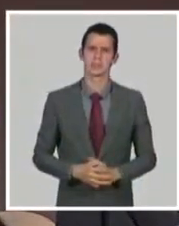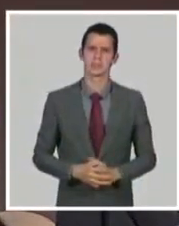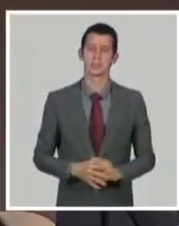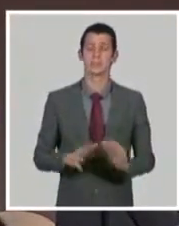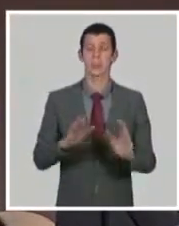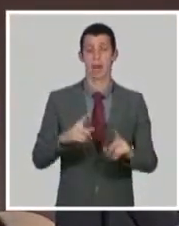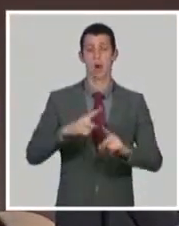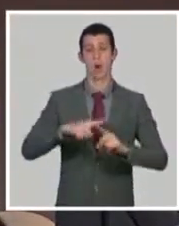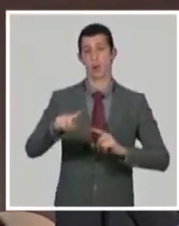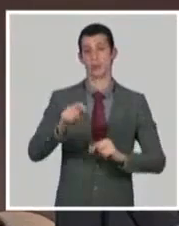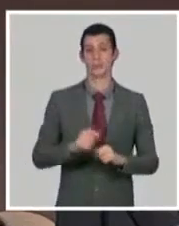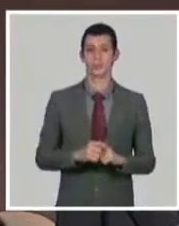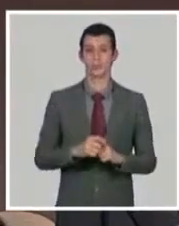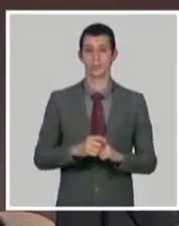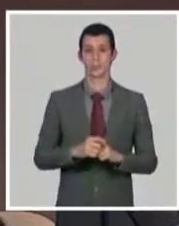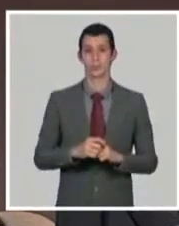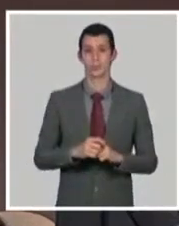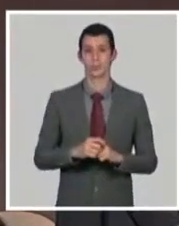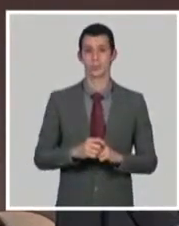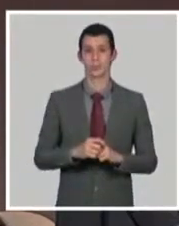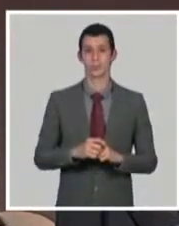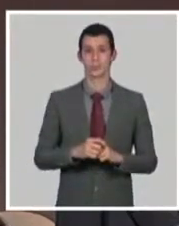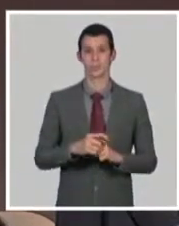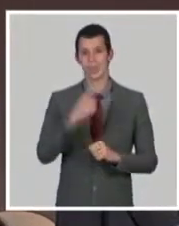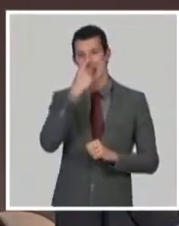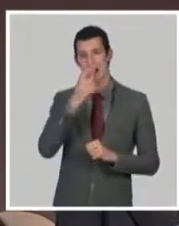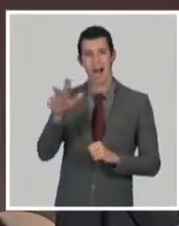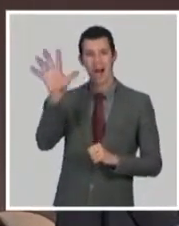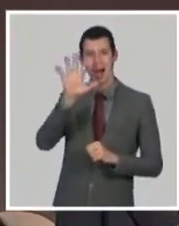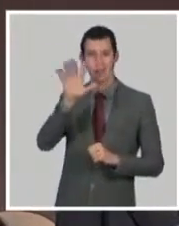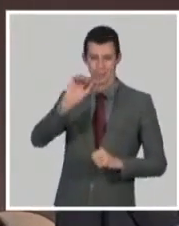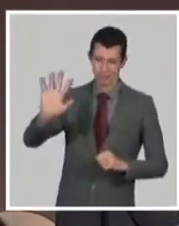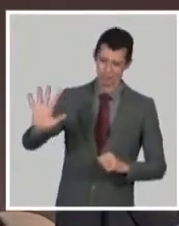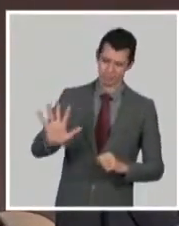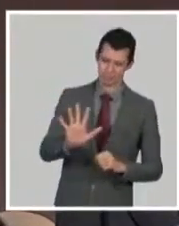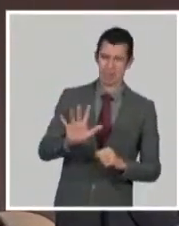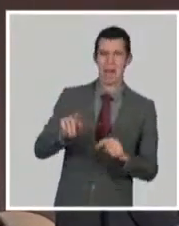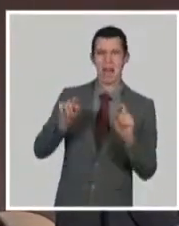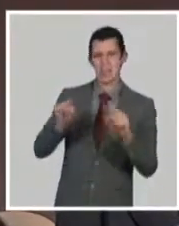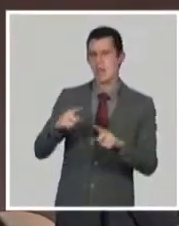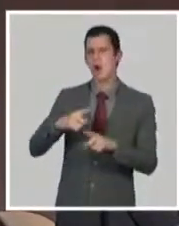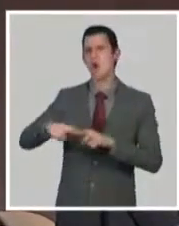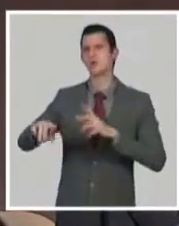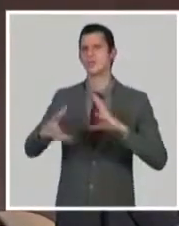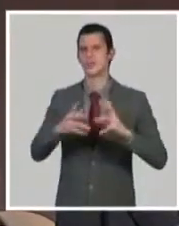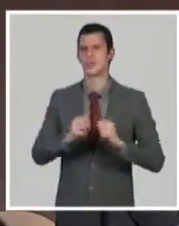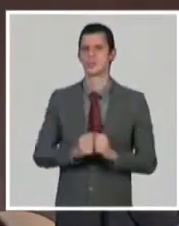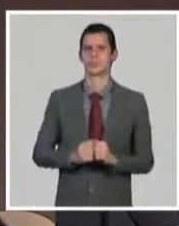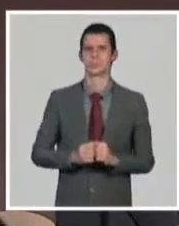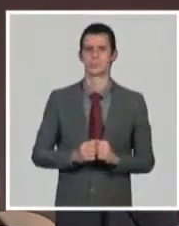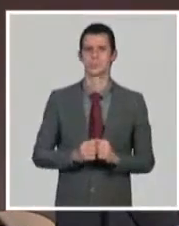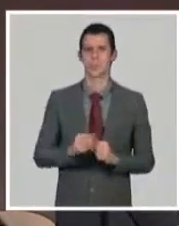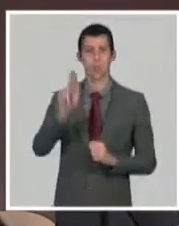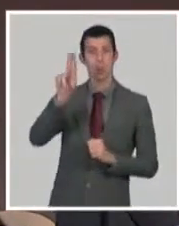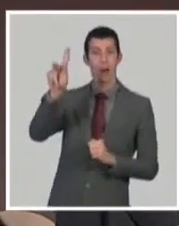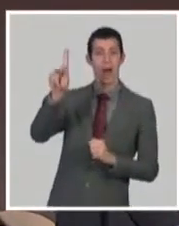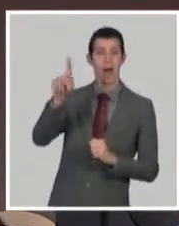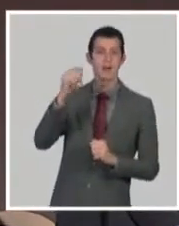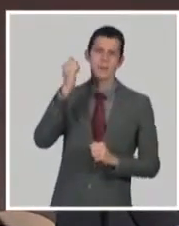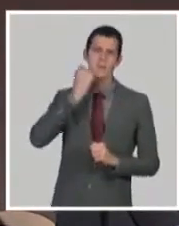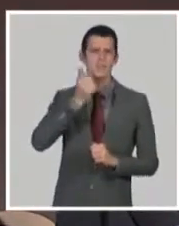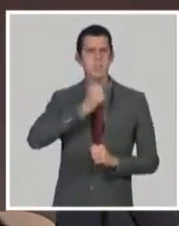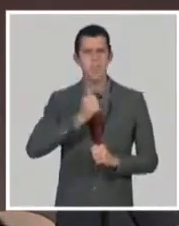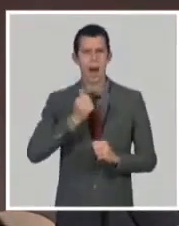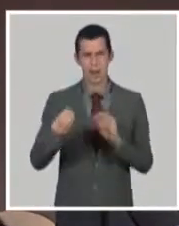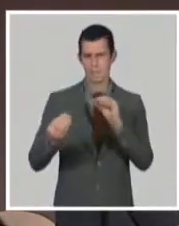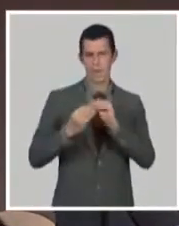del virus sudafricano, que tiene otra mutación que ha sido preocupante porque cambia un poco la estructura de la RBD,